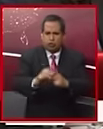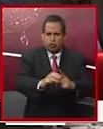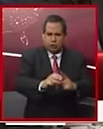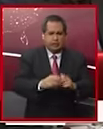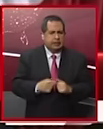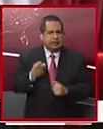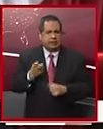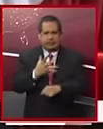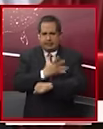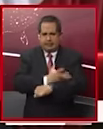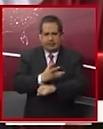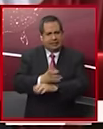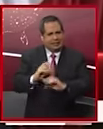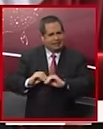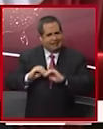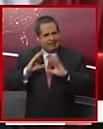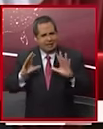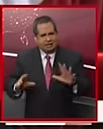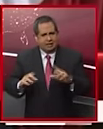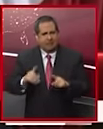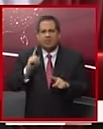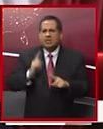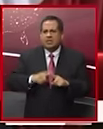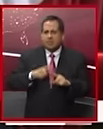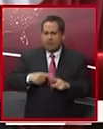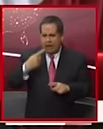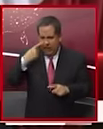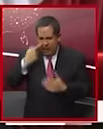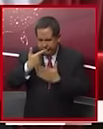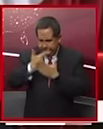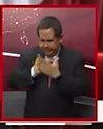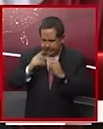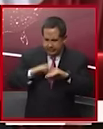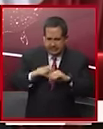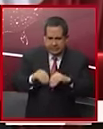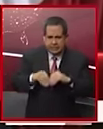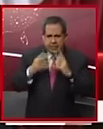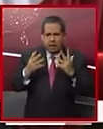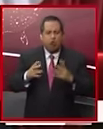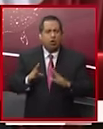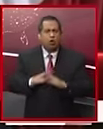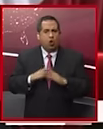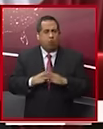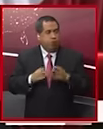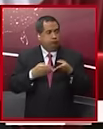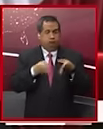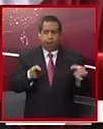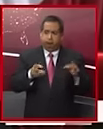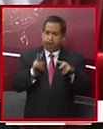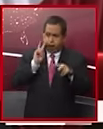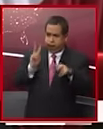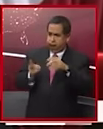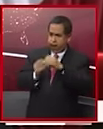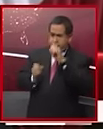la transparencia, la rendición de cuentas y el Parlamento abierto.